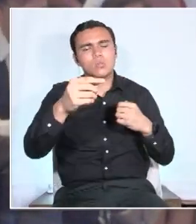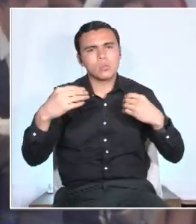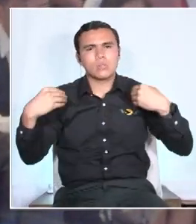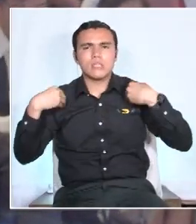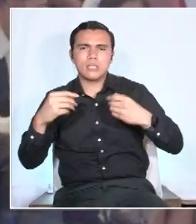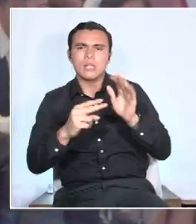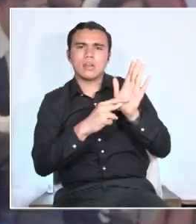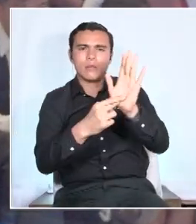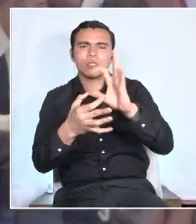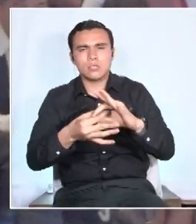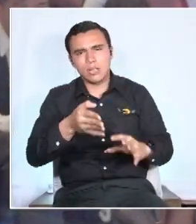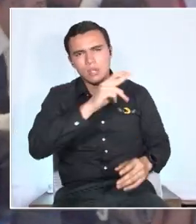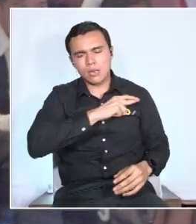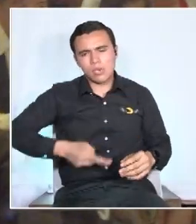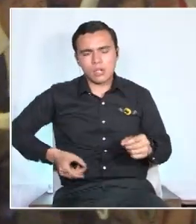del reino.